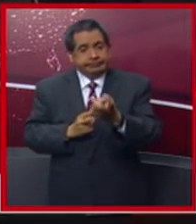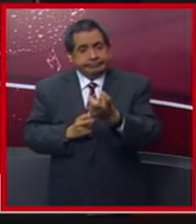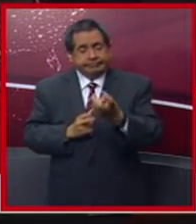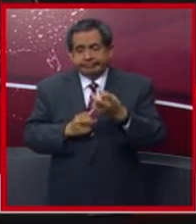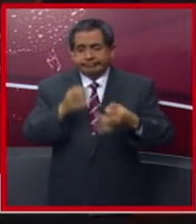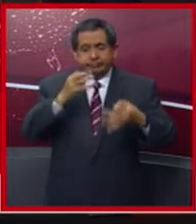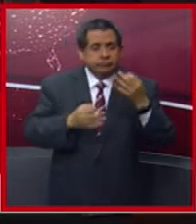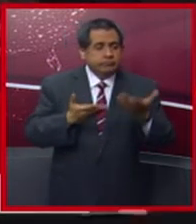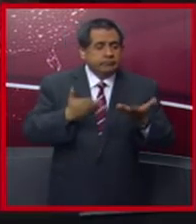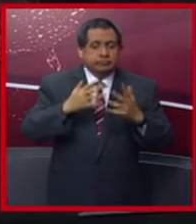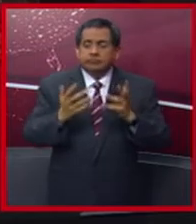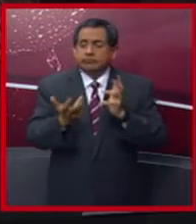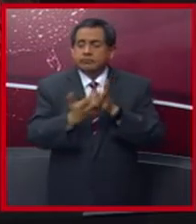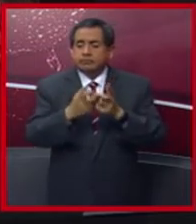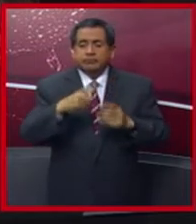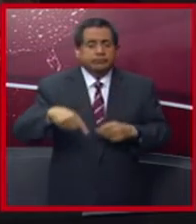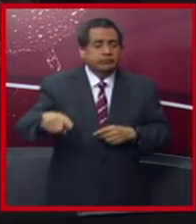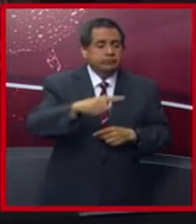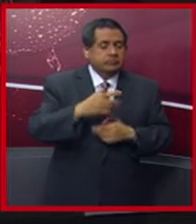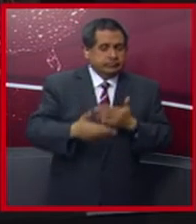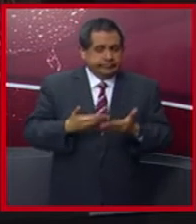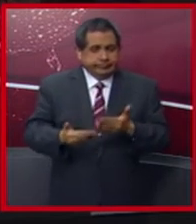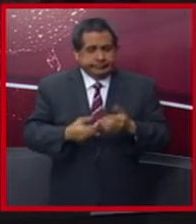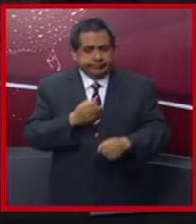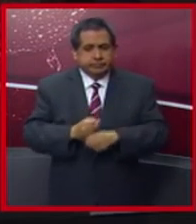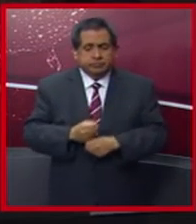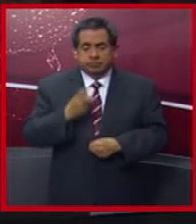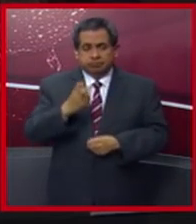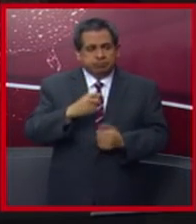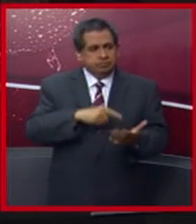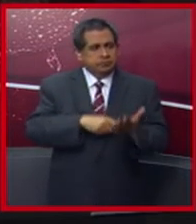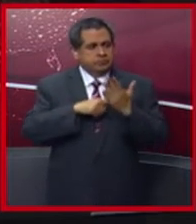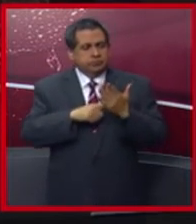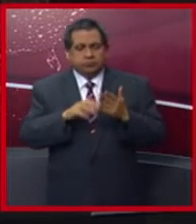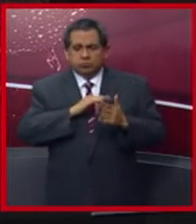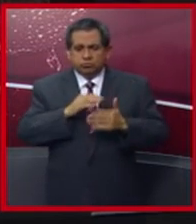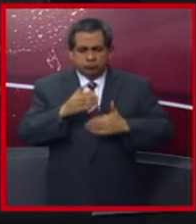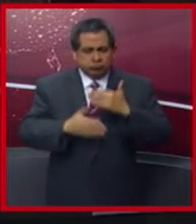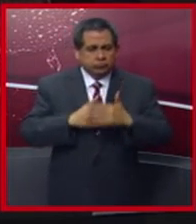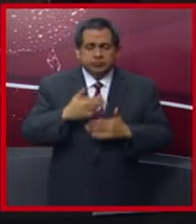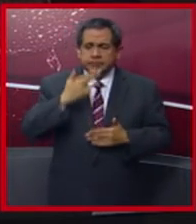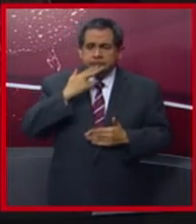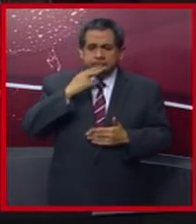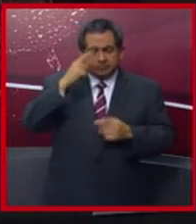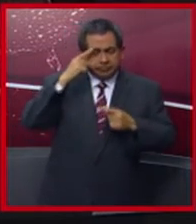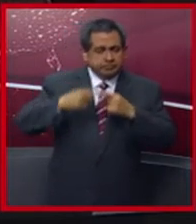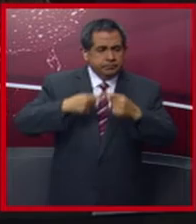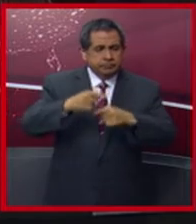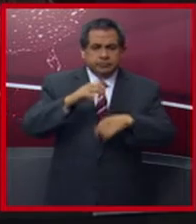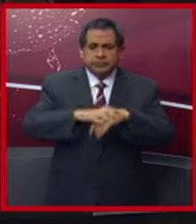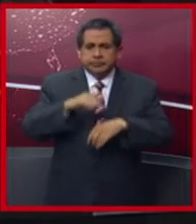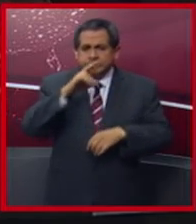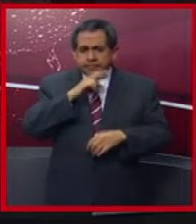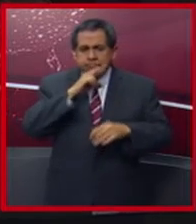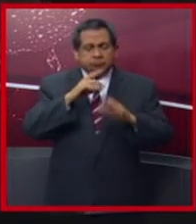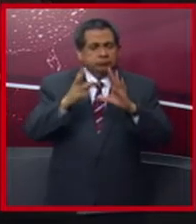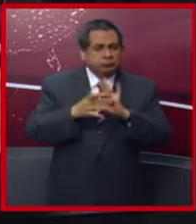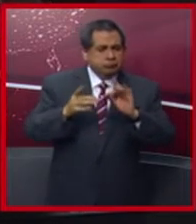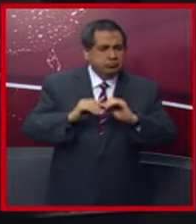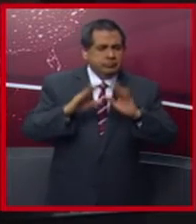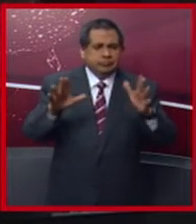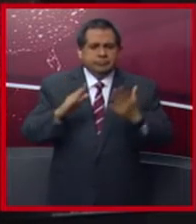la sociedad y del siglo XXI en el que estamos. Si este es un modelo que permite agotar y que permite de una manera pronta, rápida,